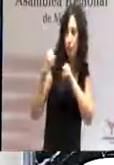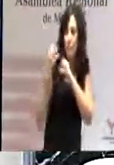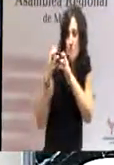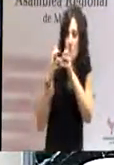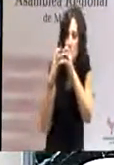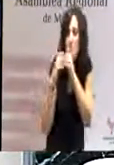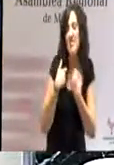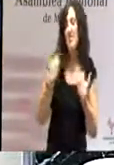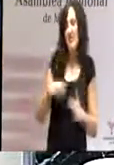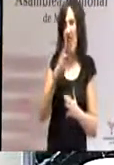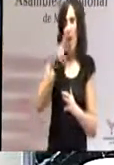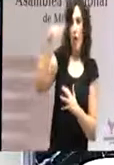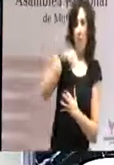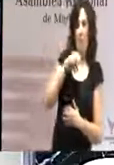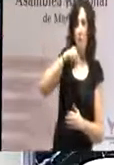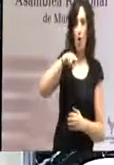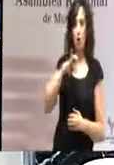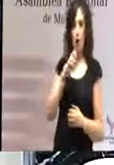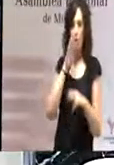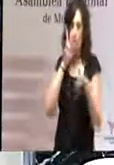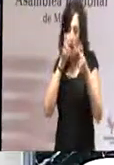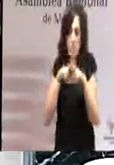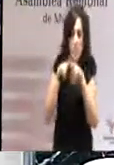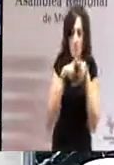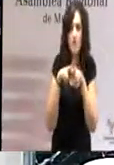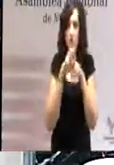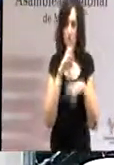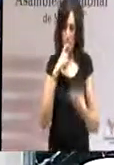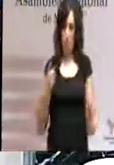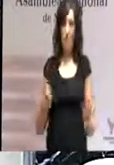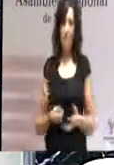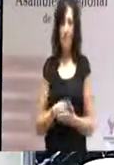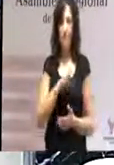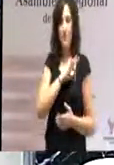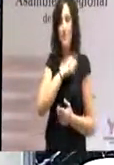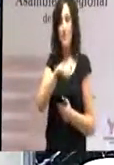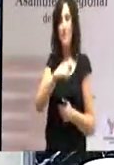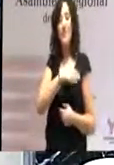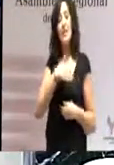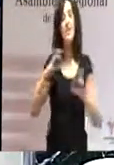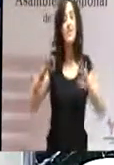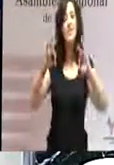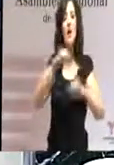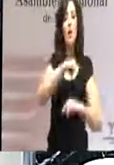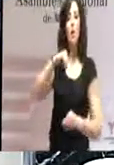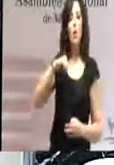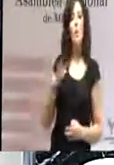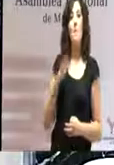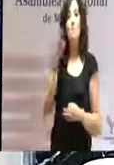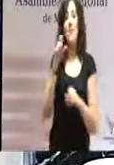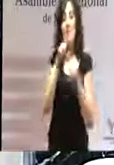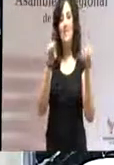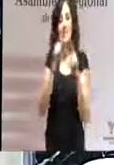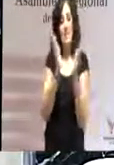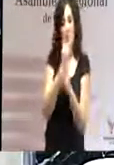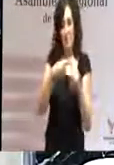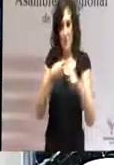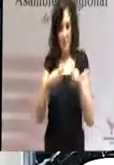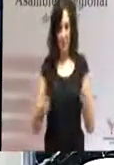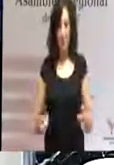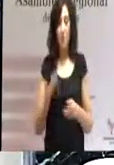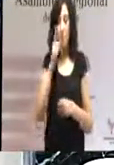Señor presidente, quiero hacer especial mención, porque lo merecen, a los autónomos y las pymes de esta región, los cuales levantan